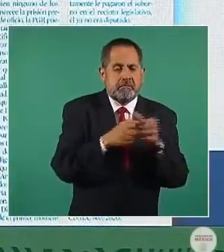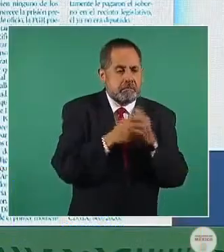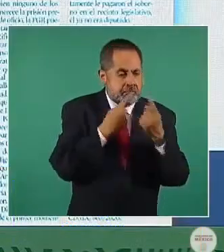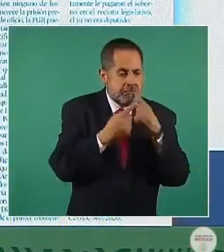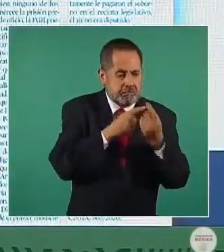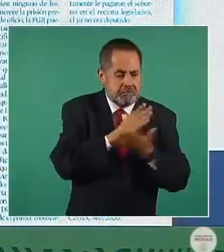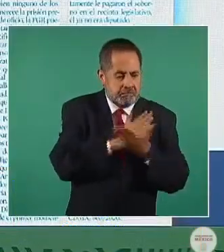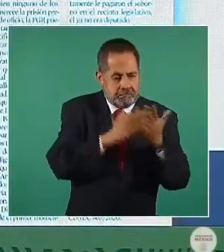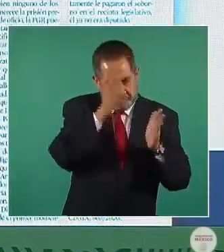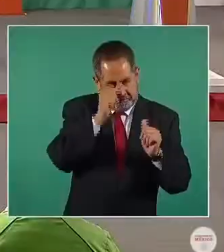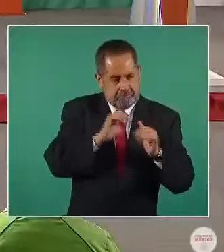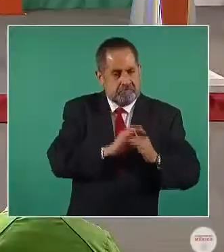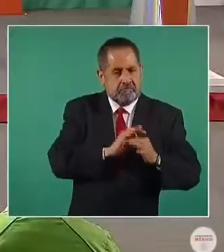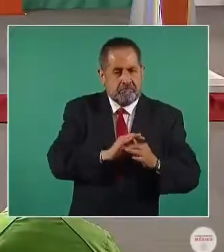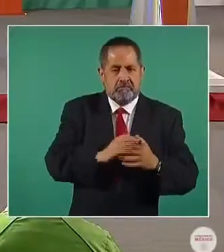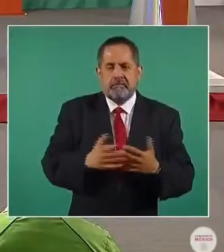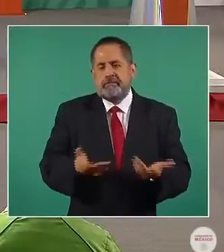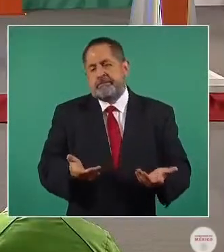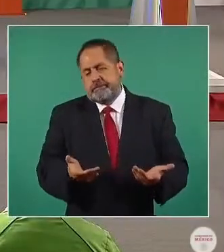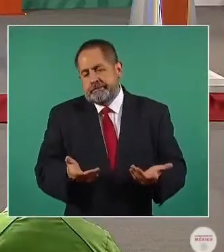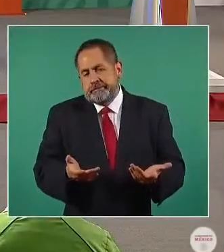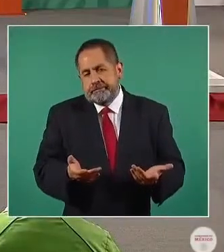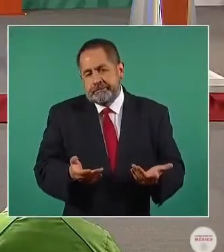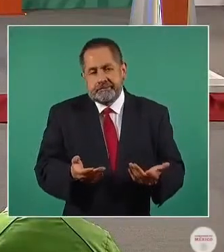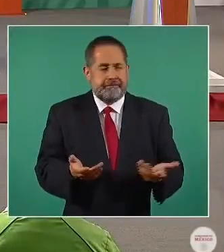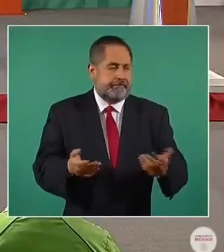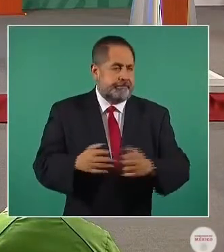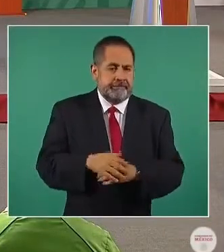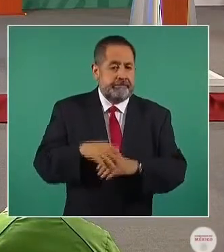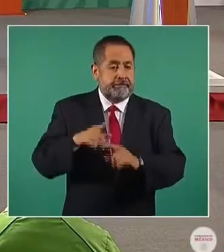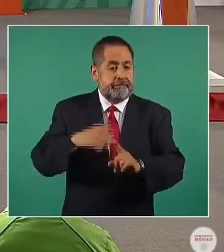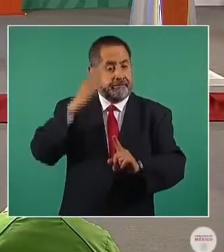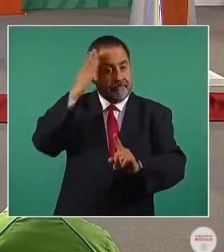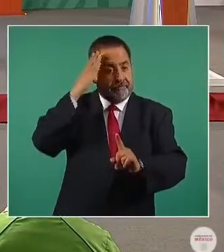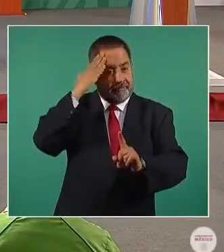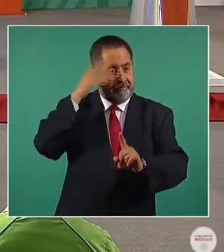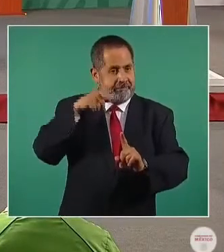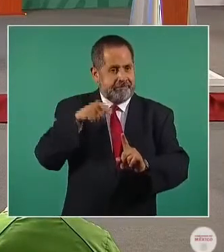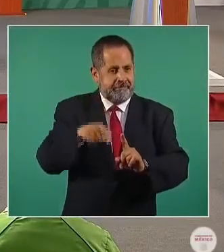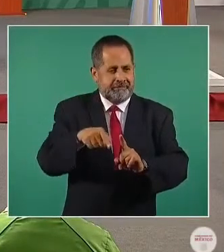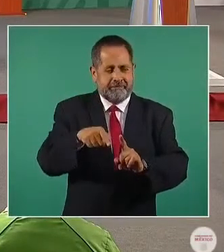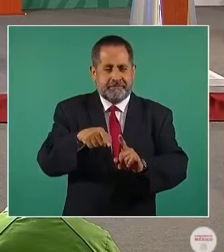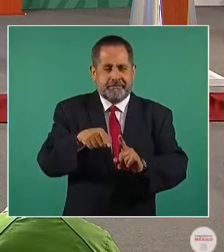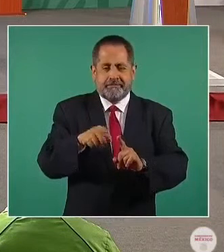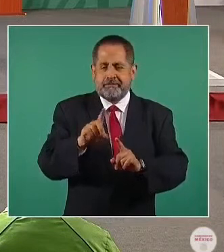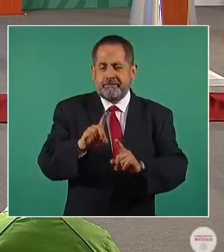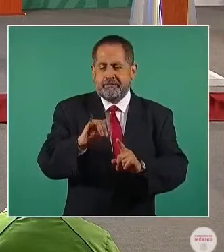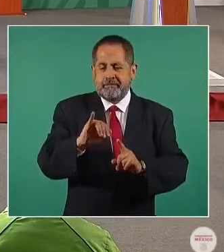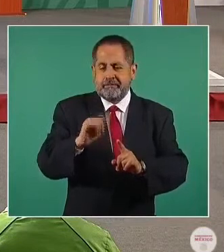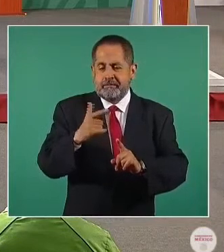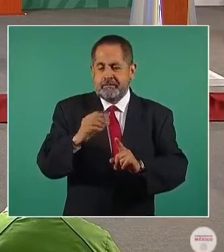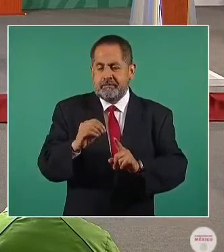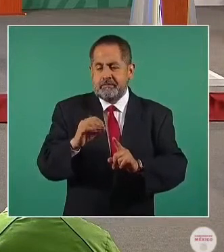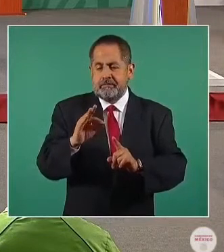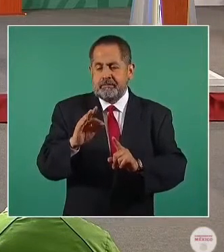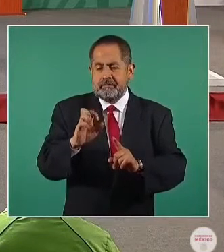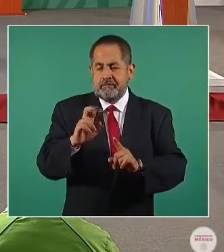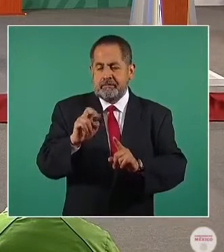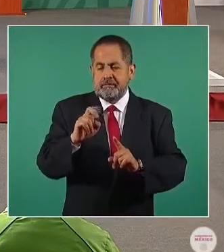Y uno de los dirigentes principales era Diego Fernández de Ceballos.